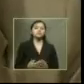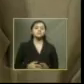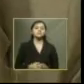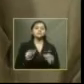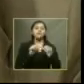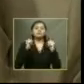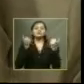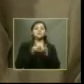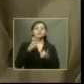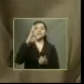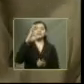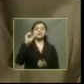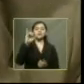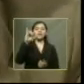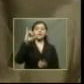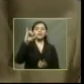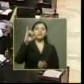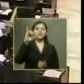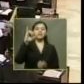Asambleísta Tayano, por favor.